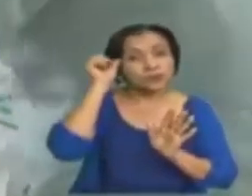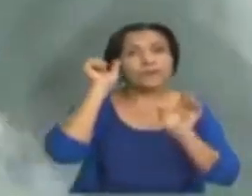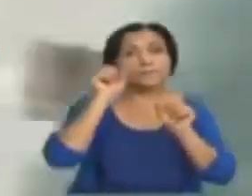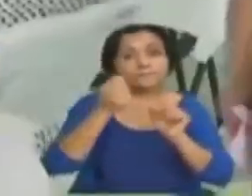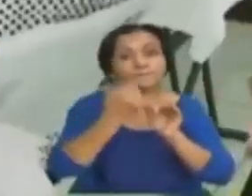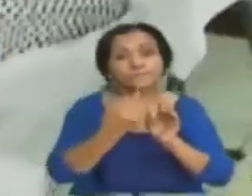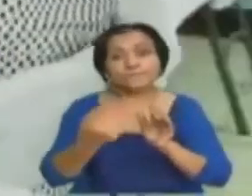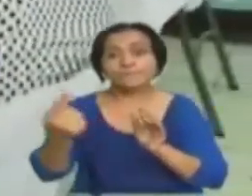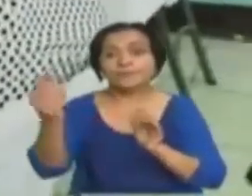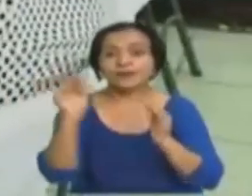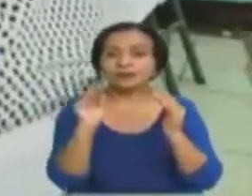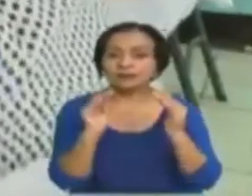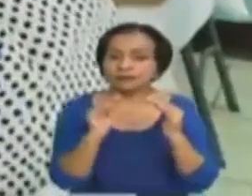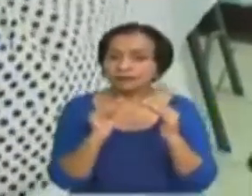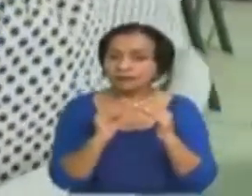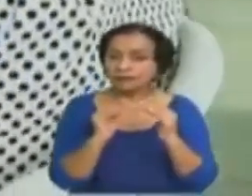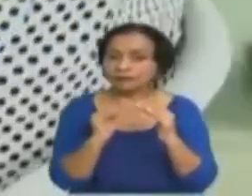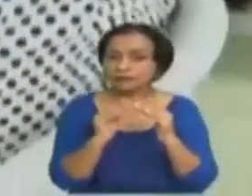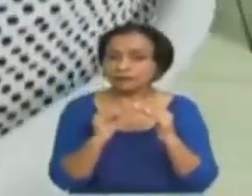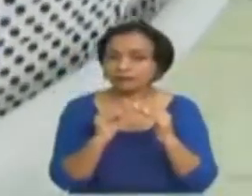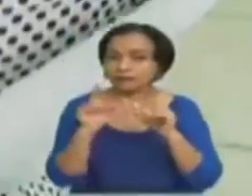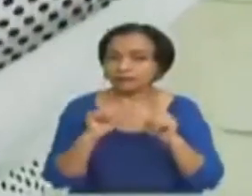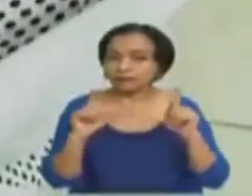es imposible en estos tiempos del mundo. Para Noticias 12, Gabriela Solórzano.